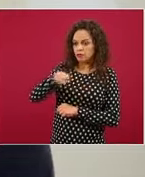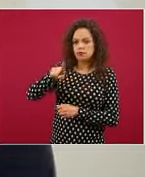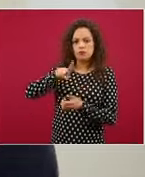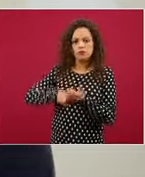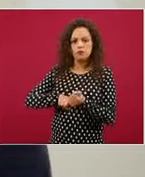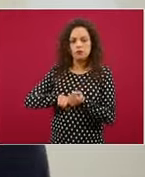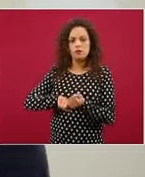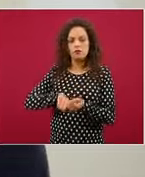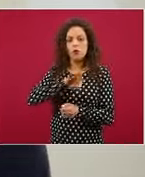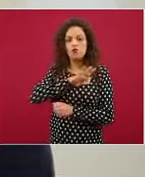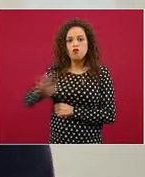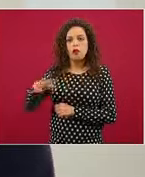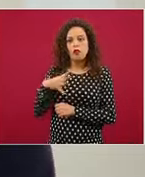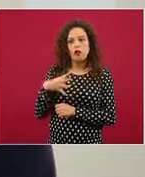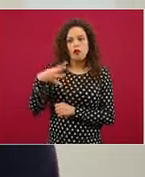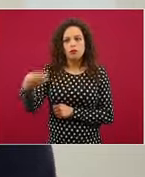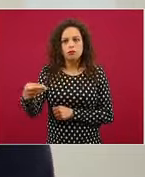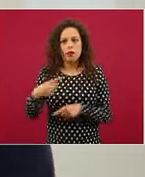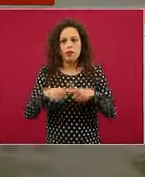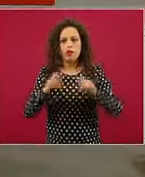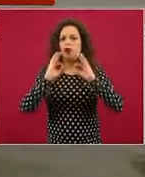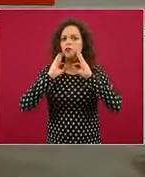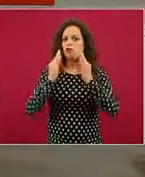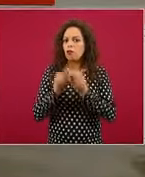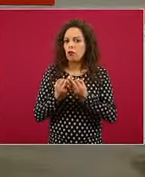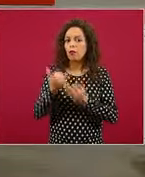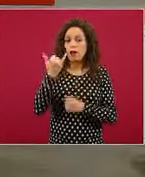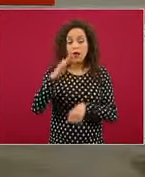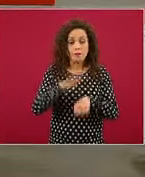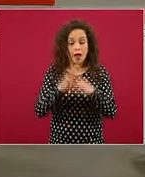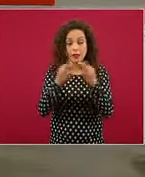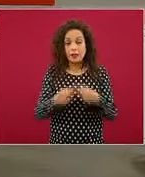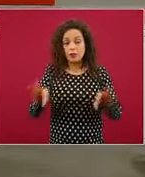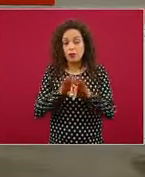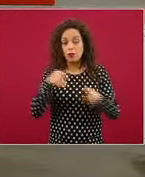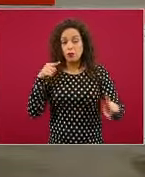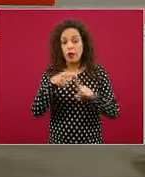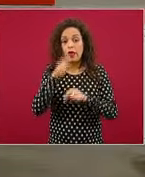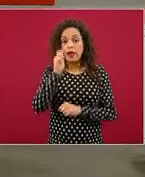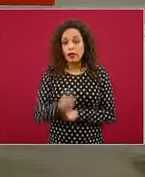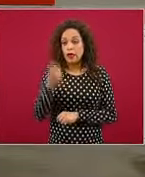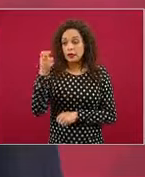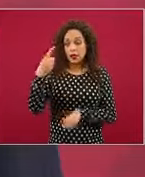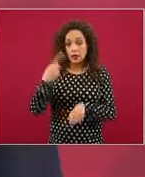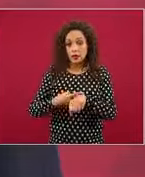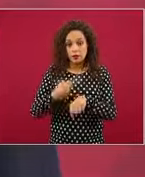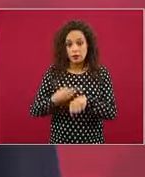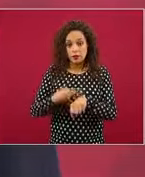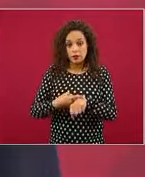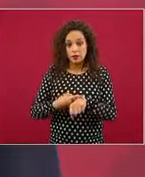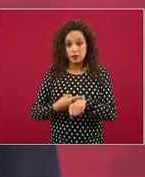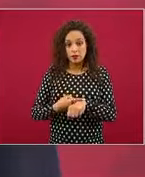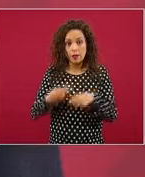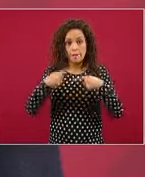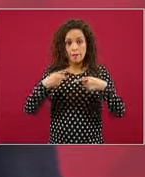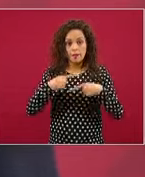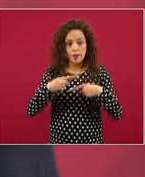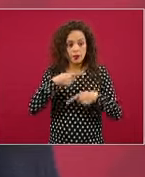diferentes de transmisibilidad, menos aún, y eso es lo más importante, de que la enfermedad en las personas en las que se ha